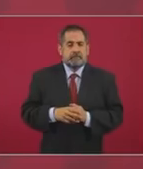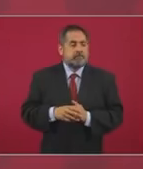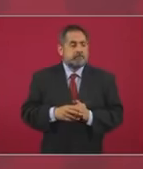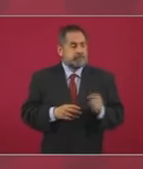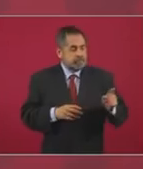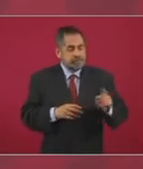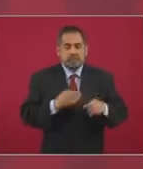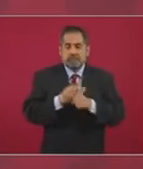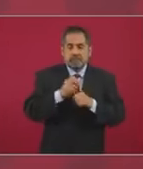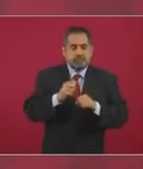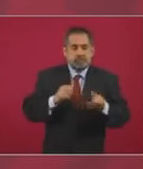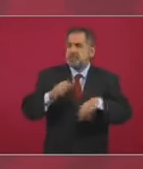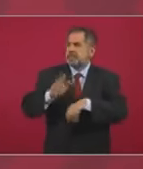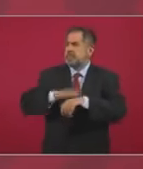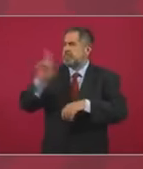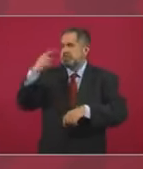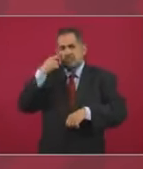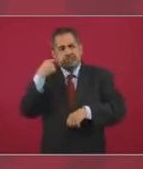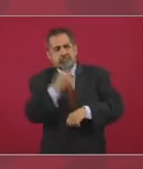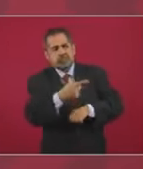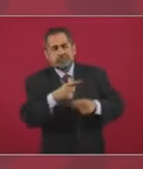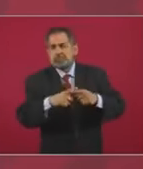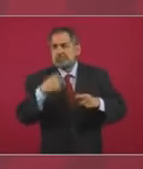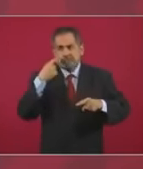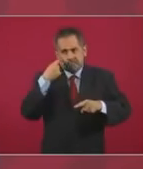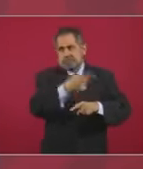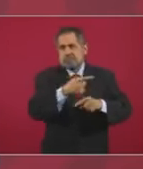denunciar, ¿no?, a